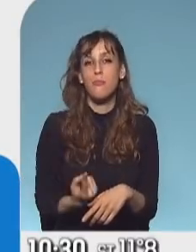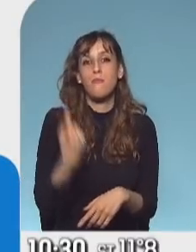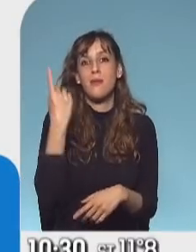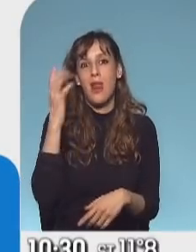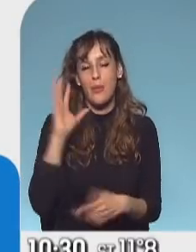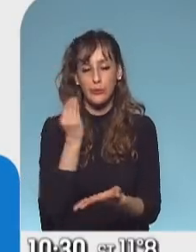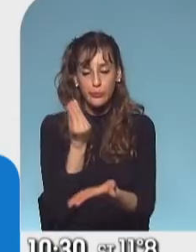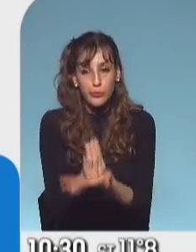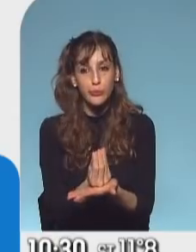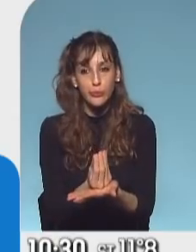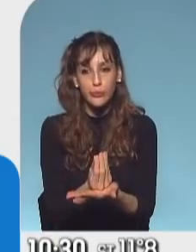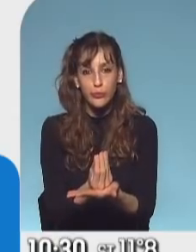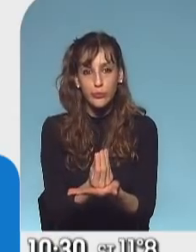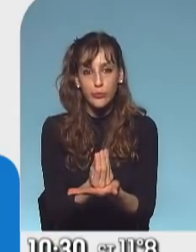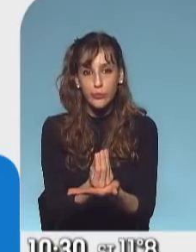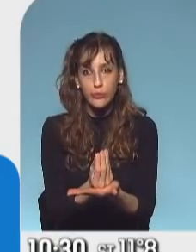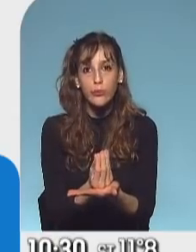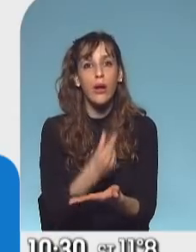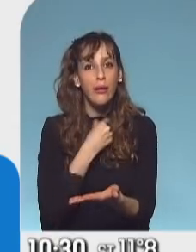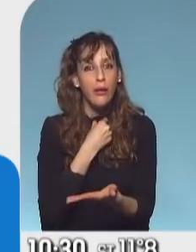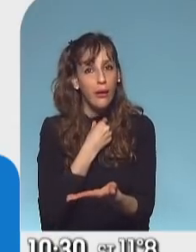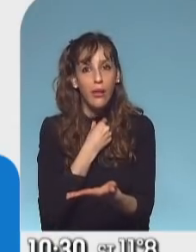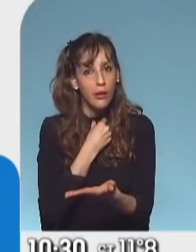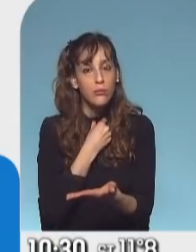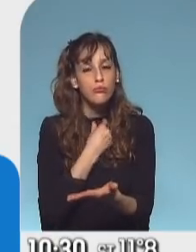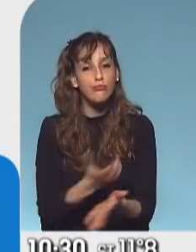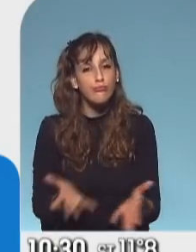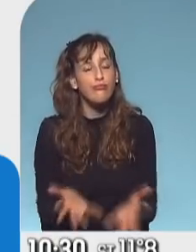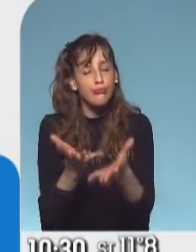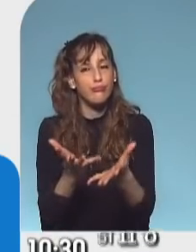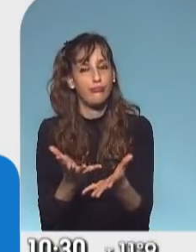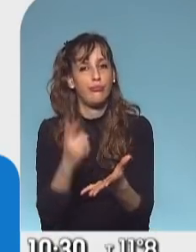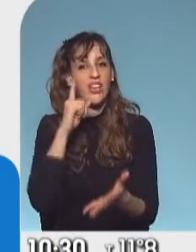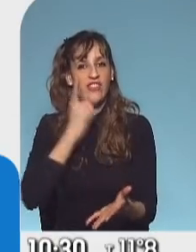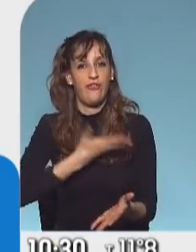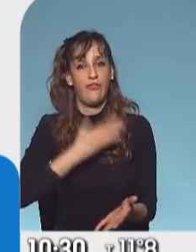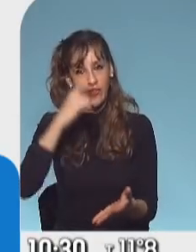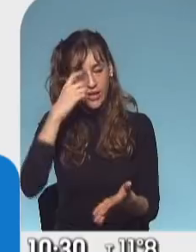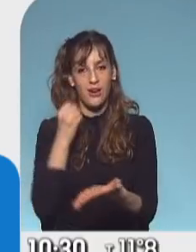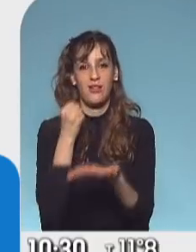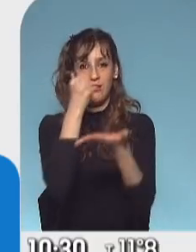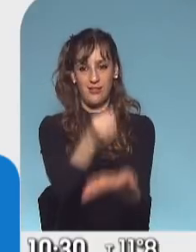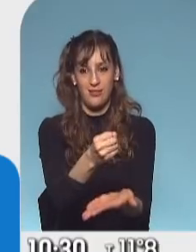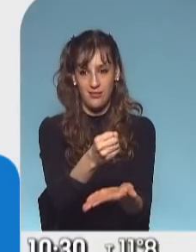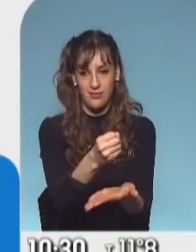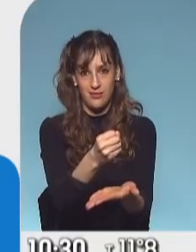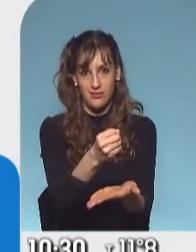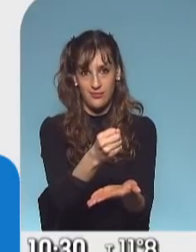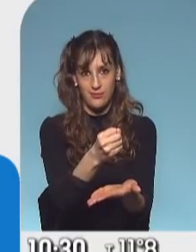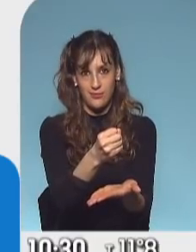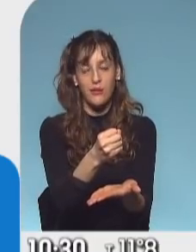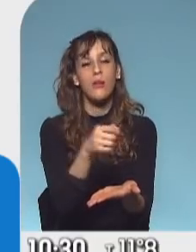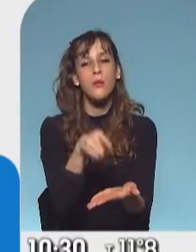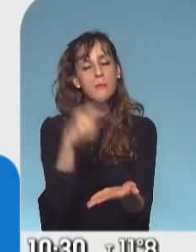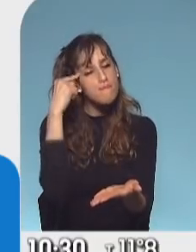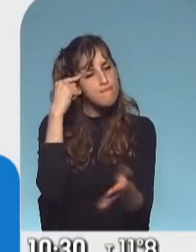llevar adelante la puesta en marcha de un ingreso familiar de emergencia, el IFE. Y dijimos, bueno, ¿y a cuánta